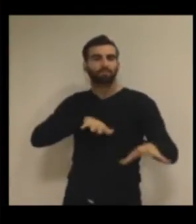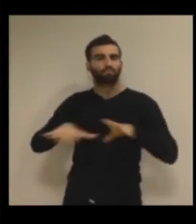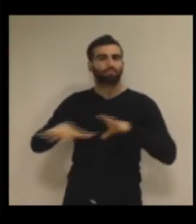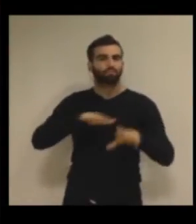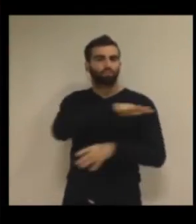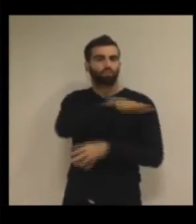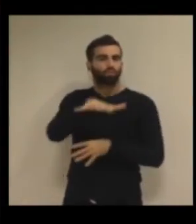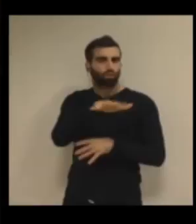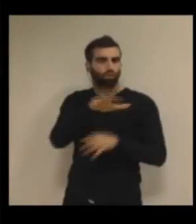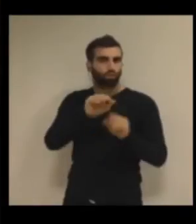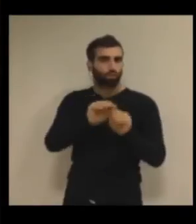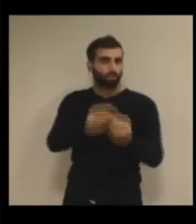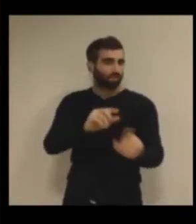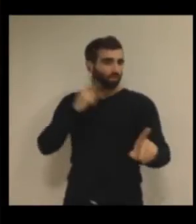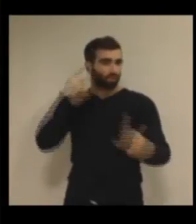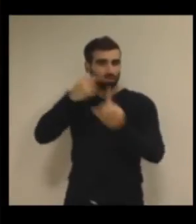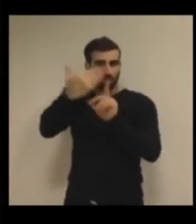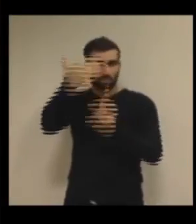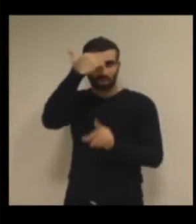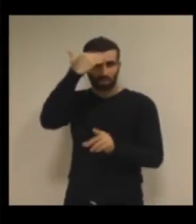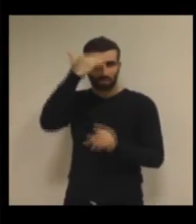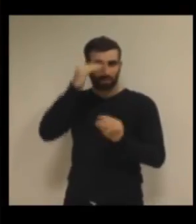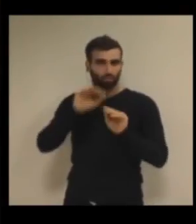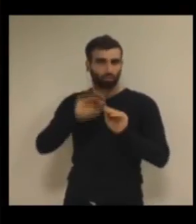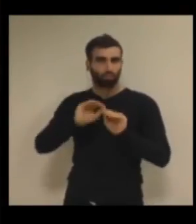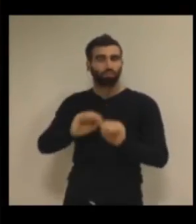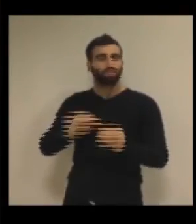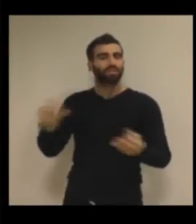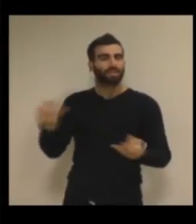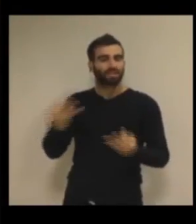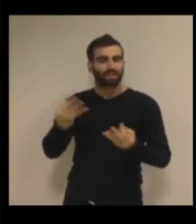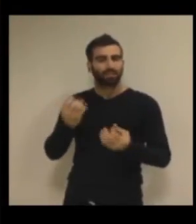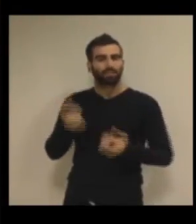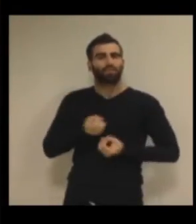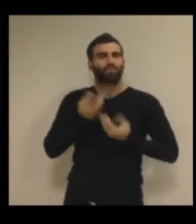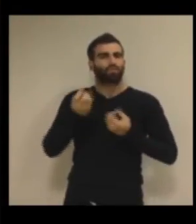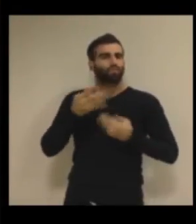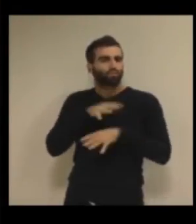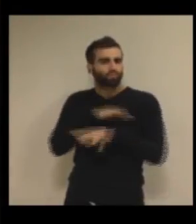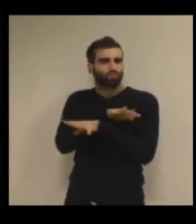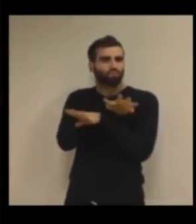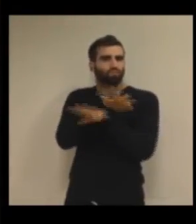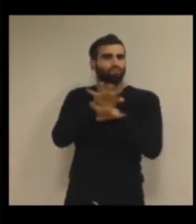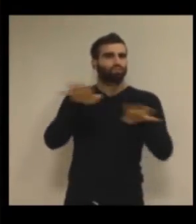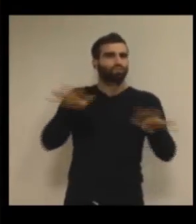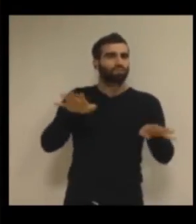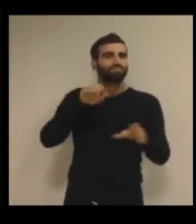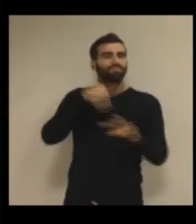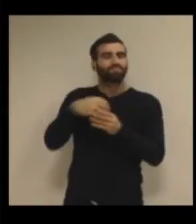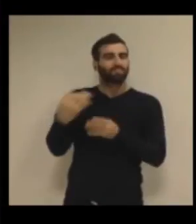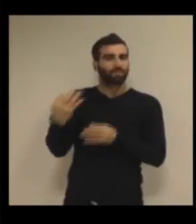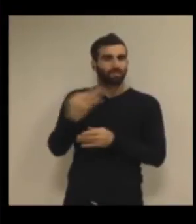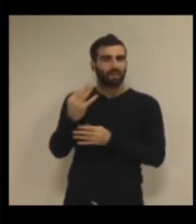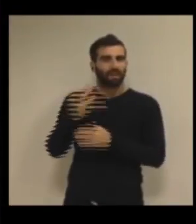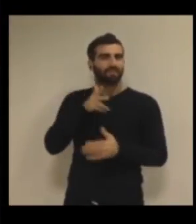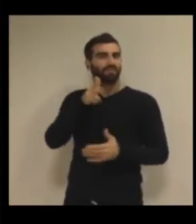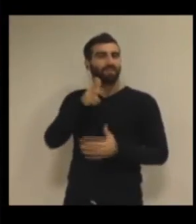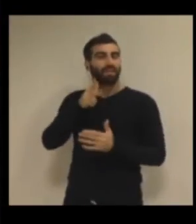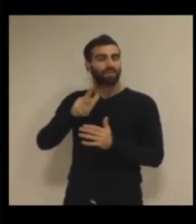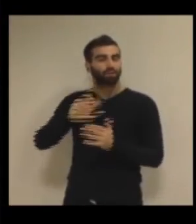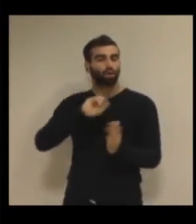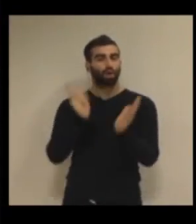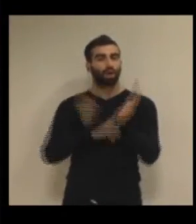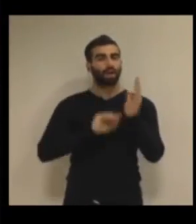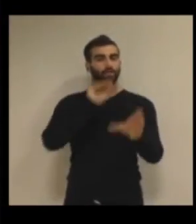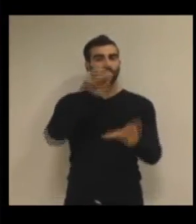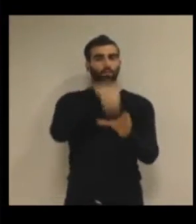como prioridad suya fuera difundir todo aquello que está publicado como derechos, pero además todo